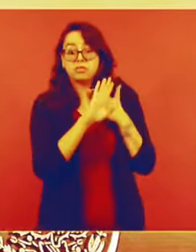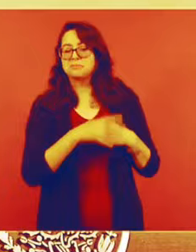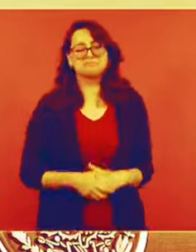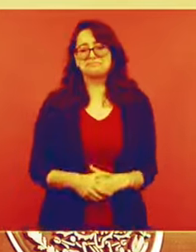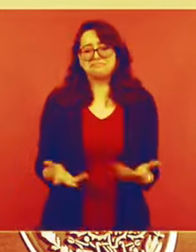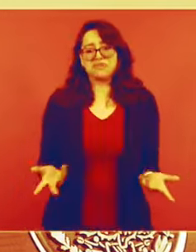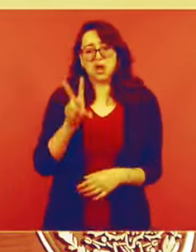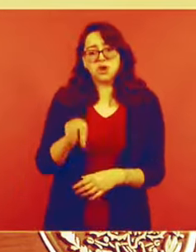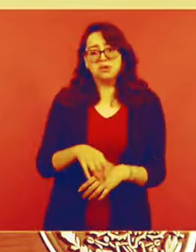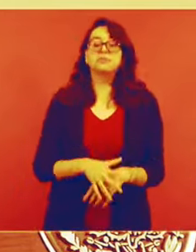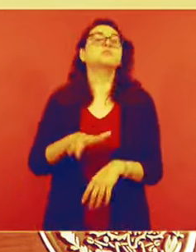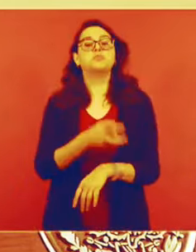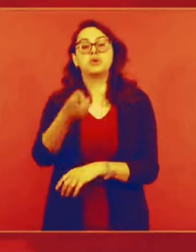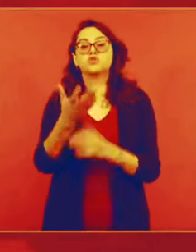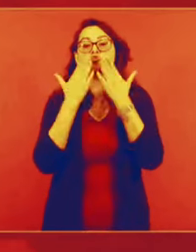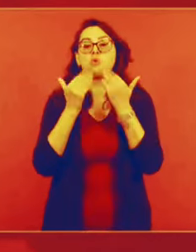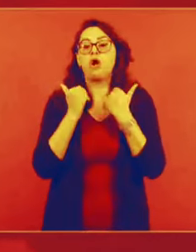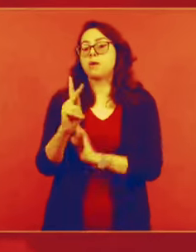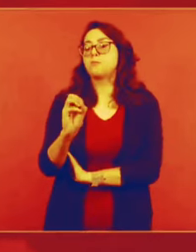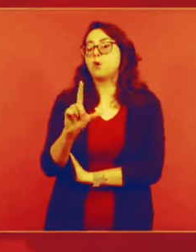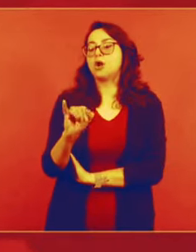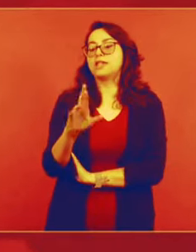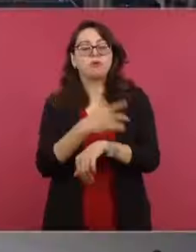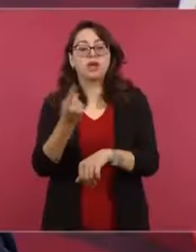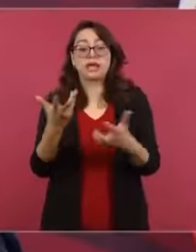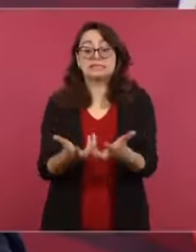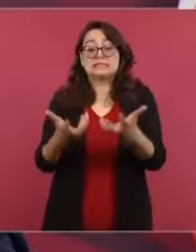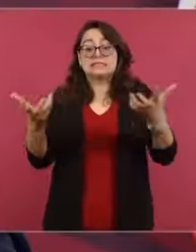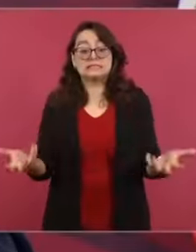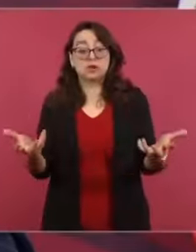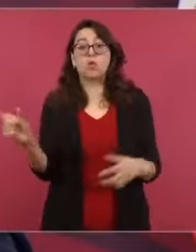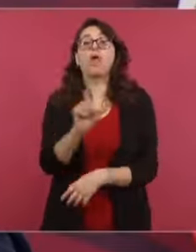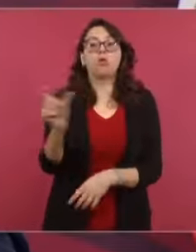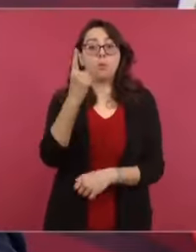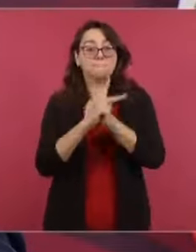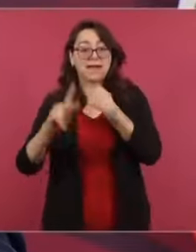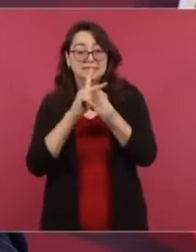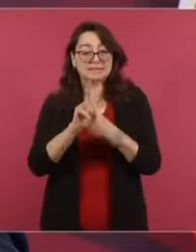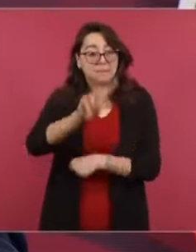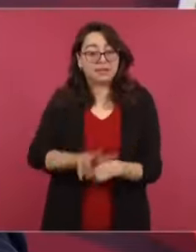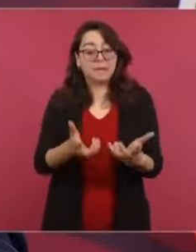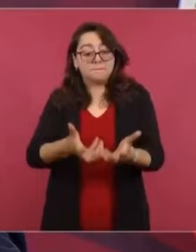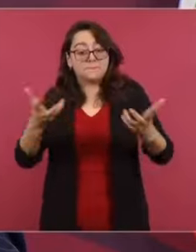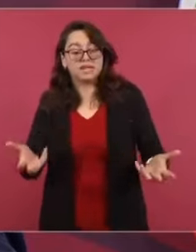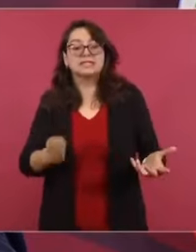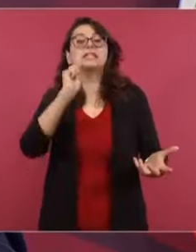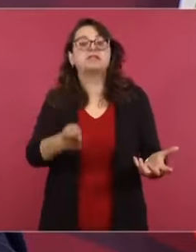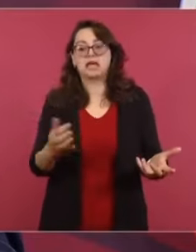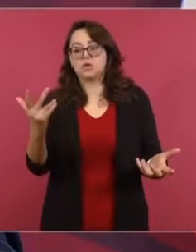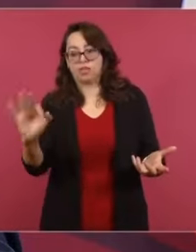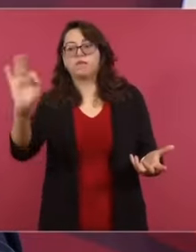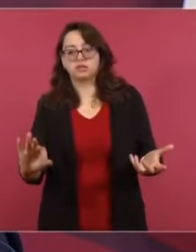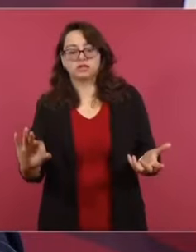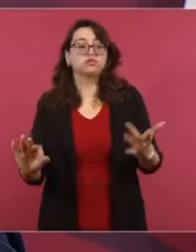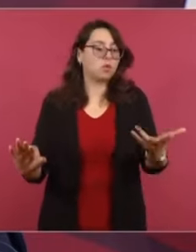por eso, lo de la polarización es discurso, son esquemas,